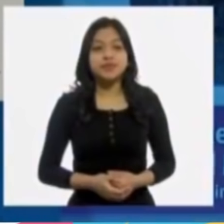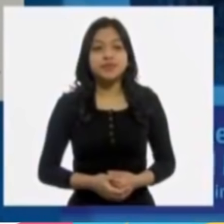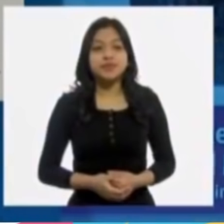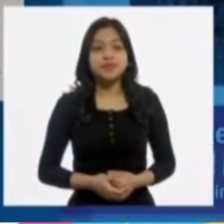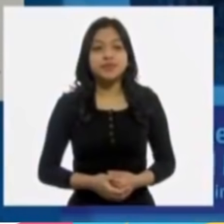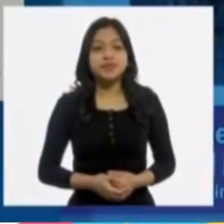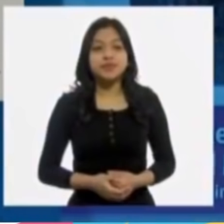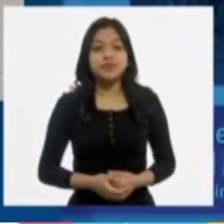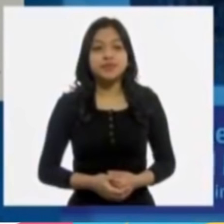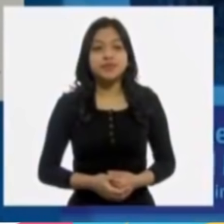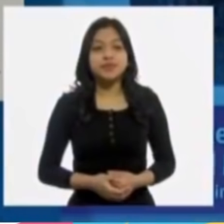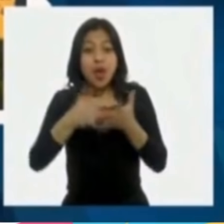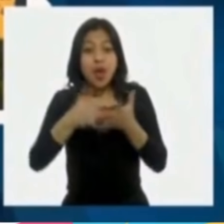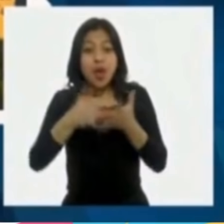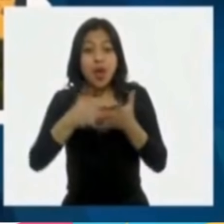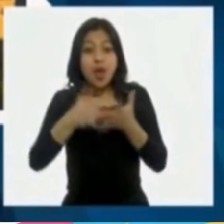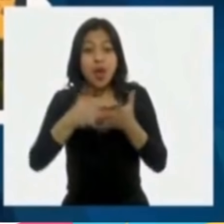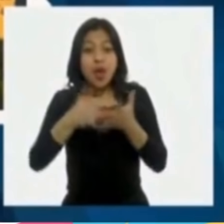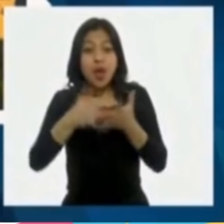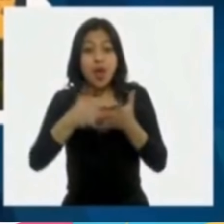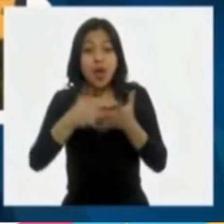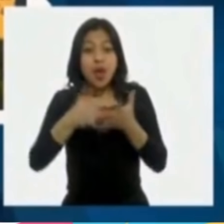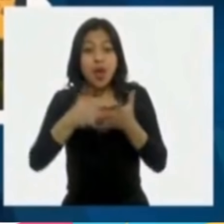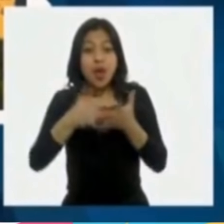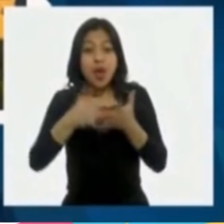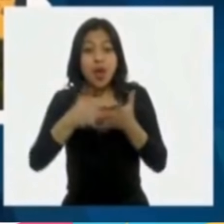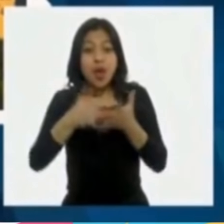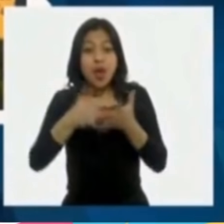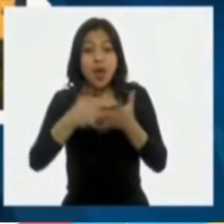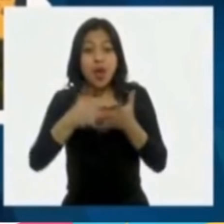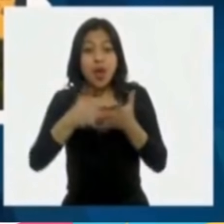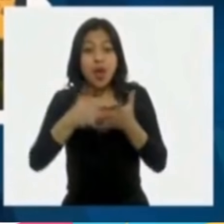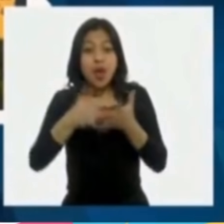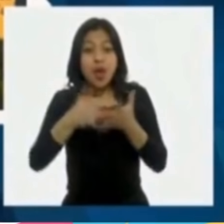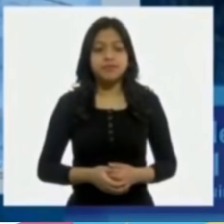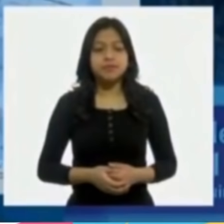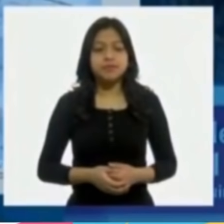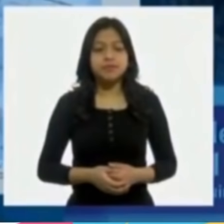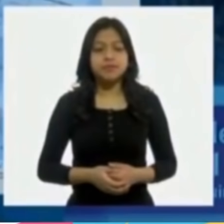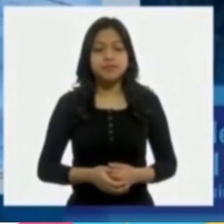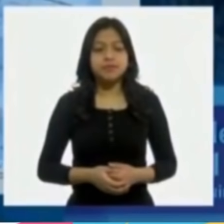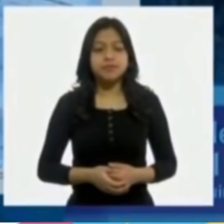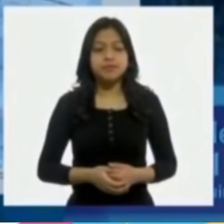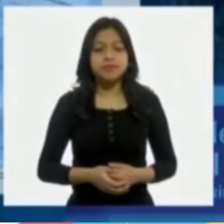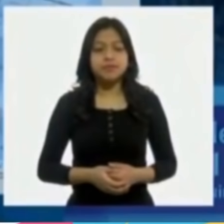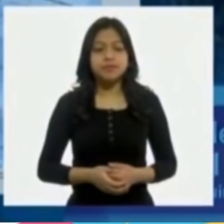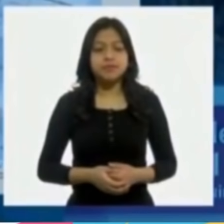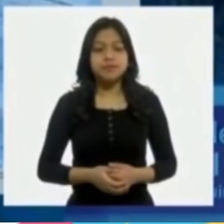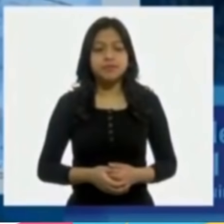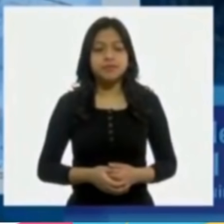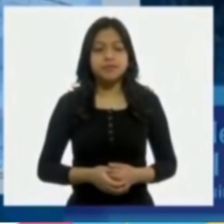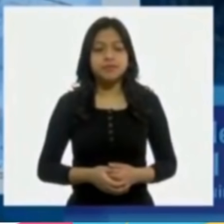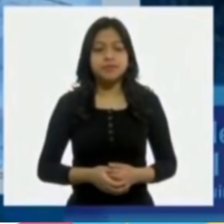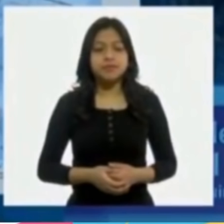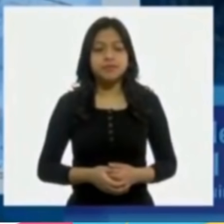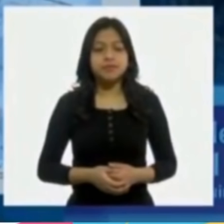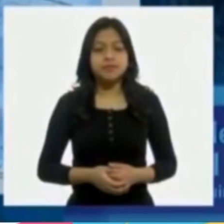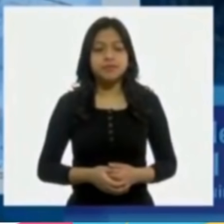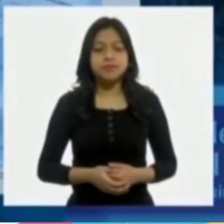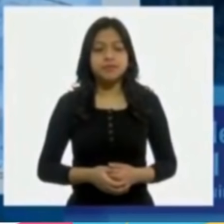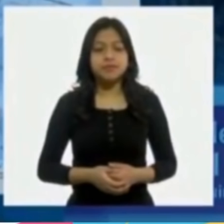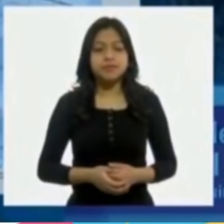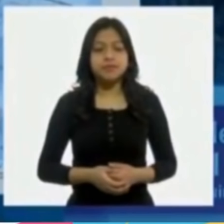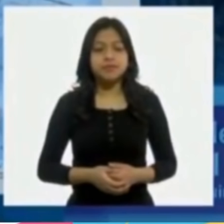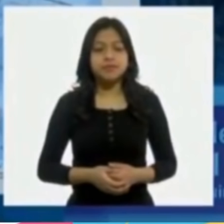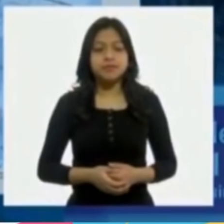Para comprender mejor, nos ponen un ejemplo. Primero tenemos que localizar Australia. Las ciudades más pobladas son 5. Los factores que influyen en esto